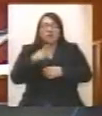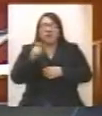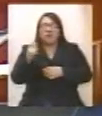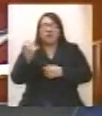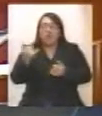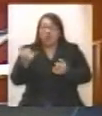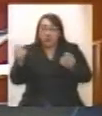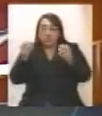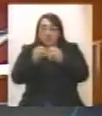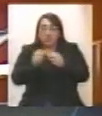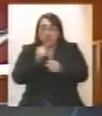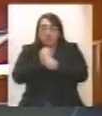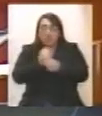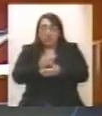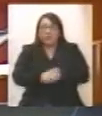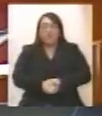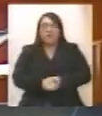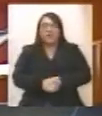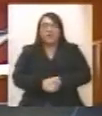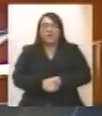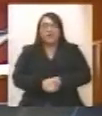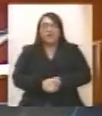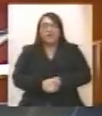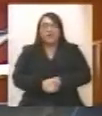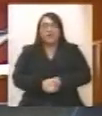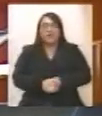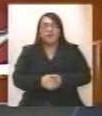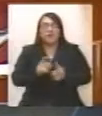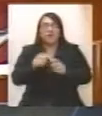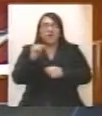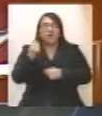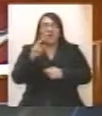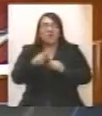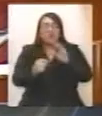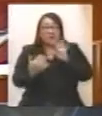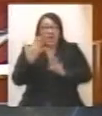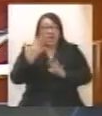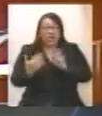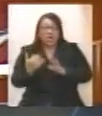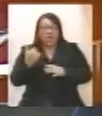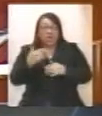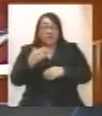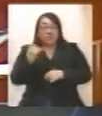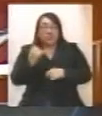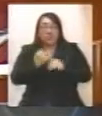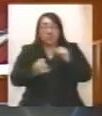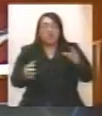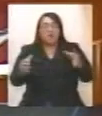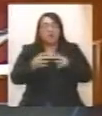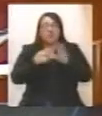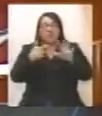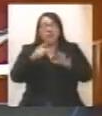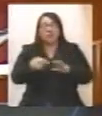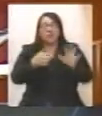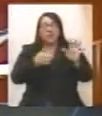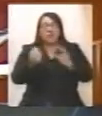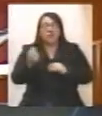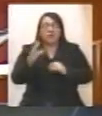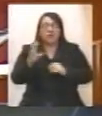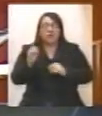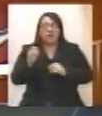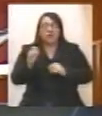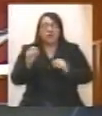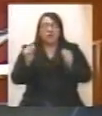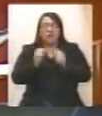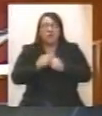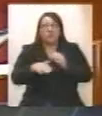hoy están actuando. En tanto que en abril del 2015 egresarán 7.650,